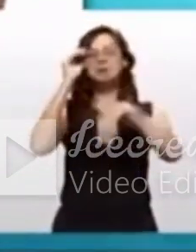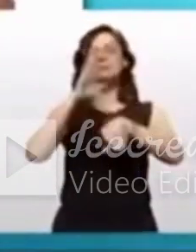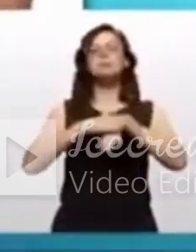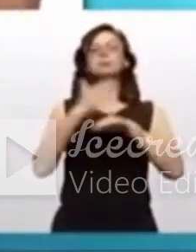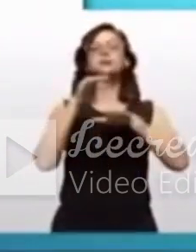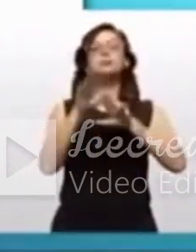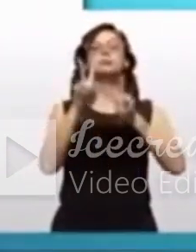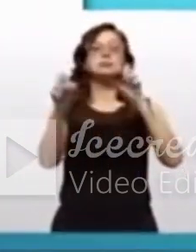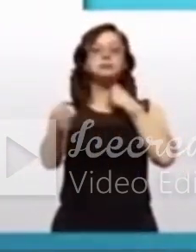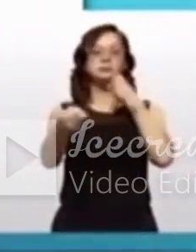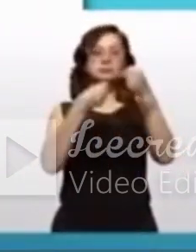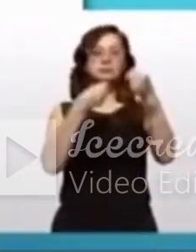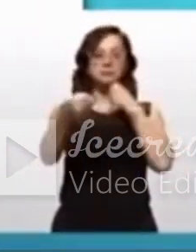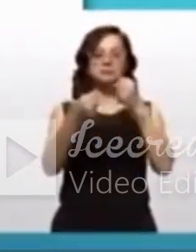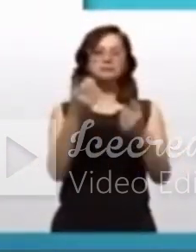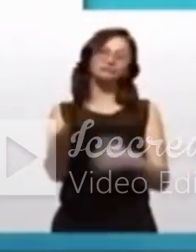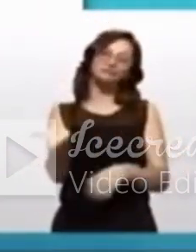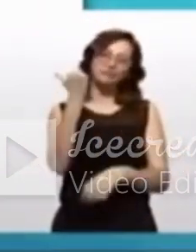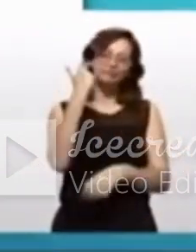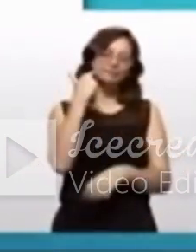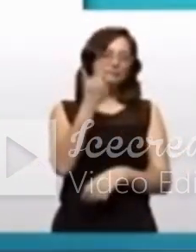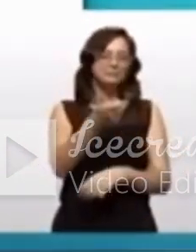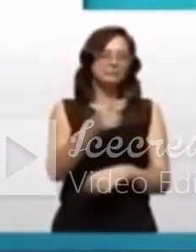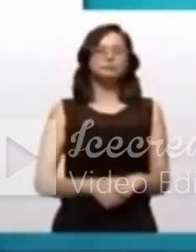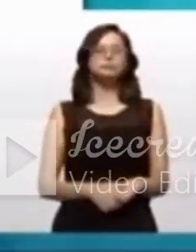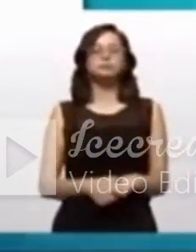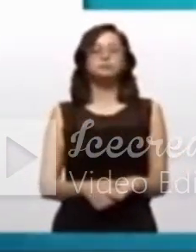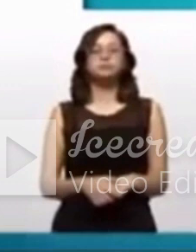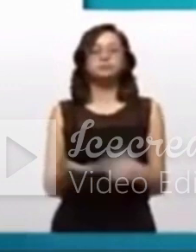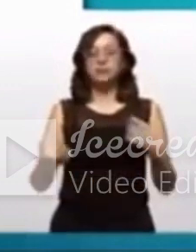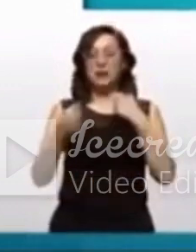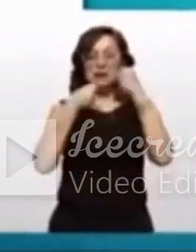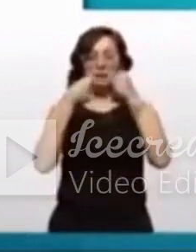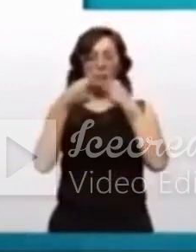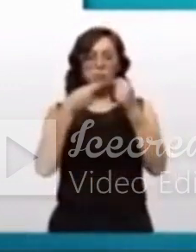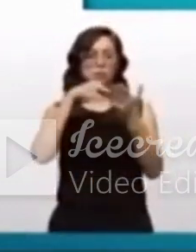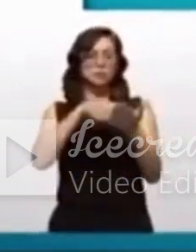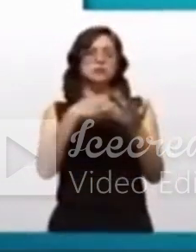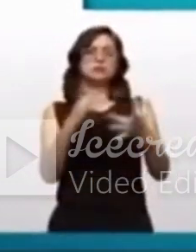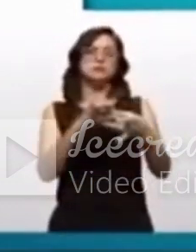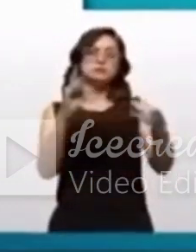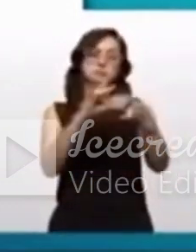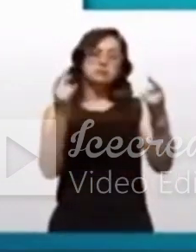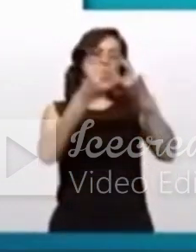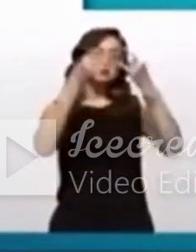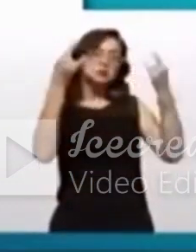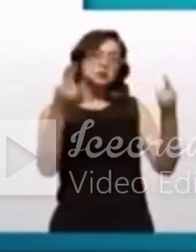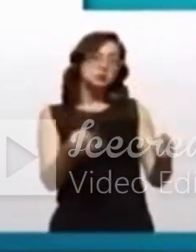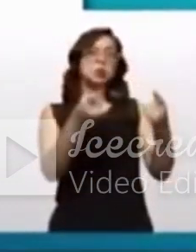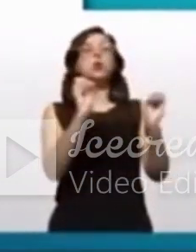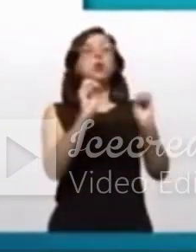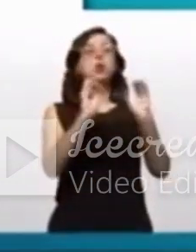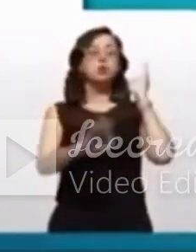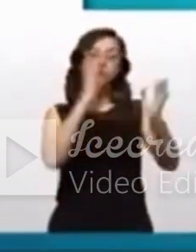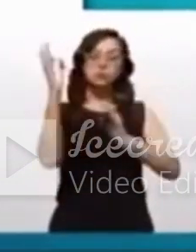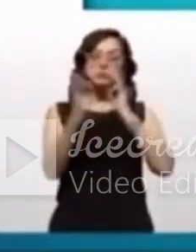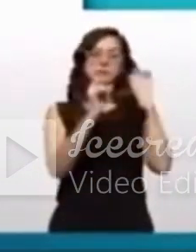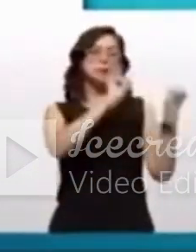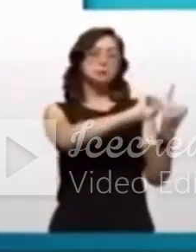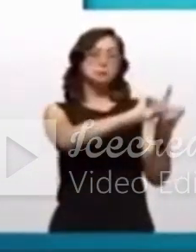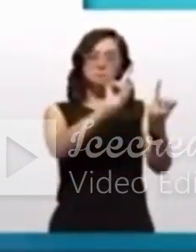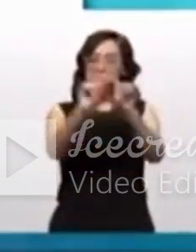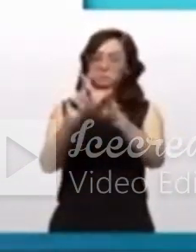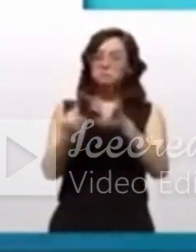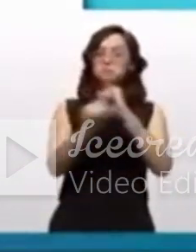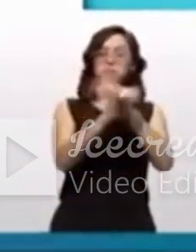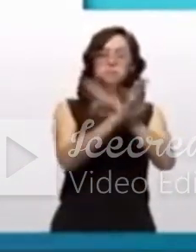Acompáñenme. El reportaje es un género periodístico que consiste en la narración de sucesos o noticias de cualquier tipo de